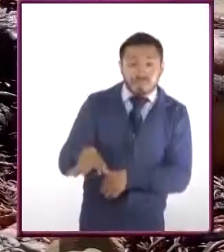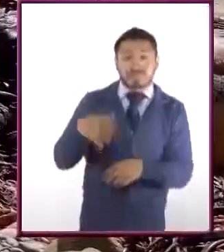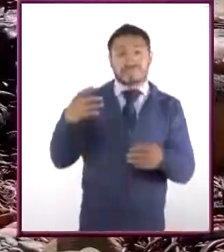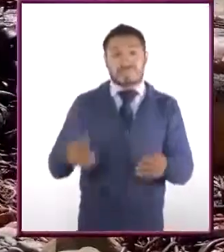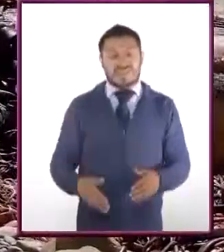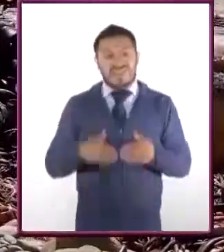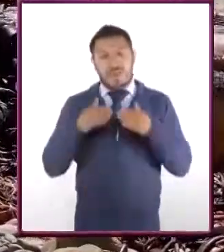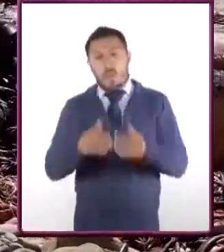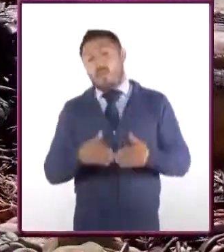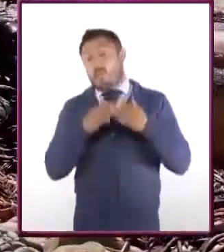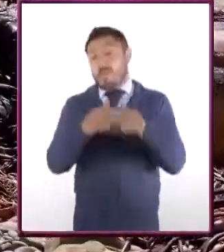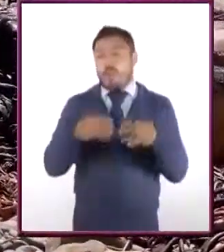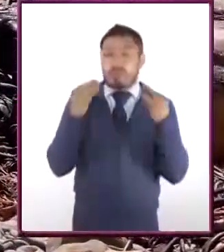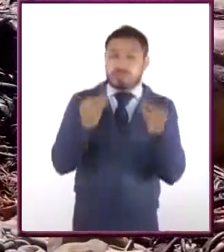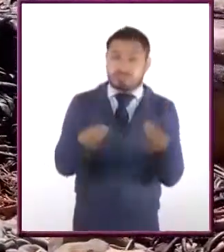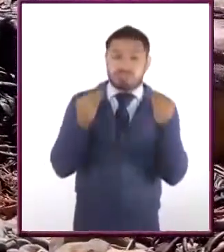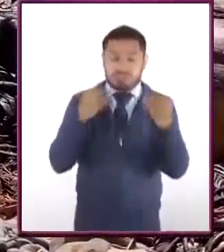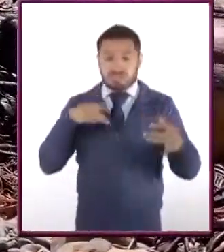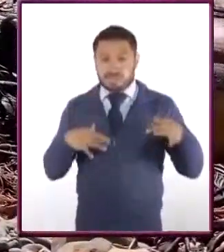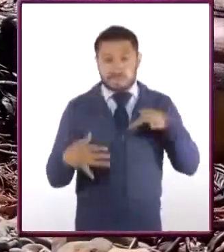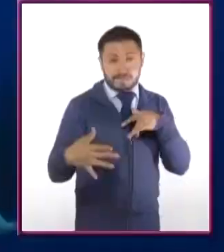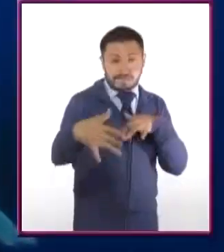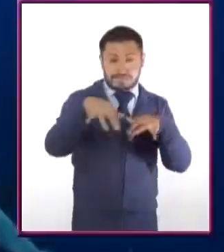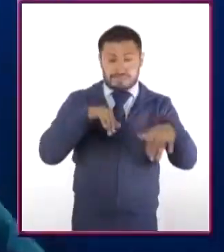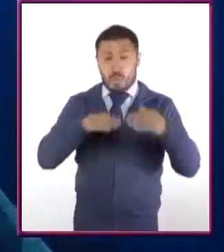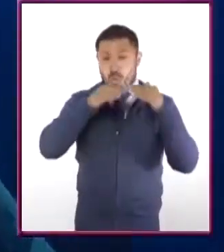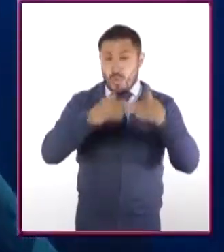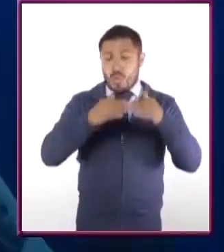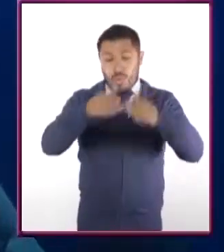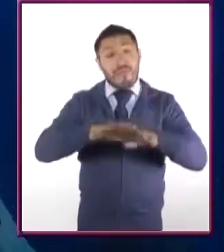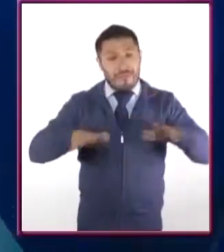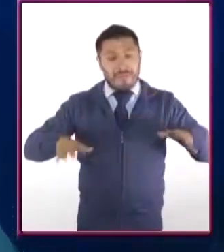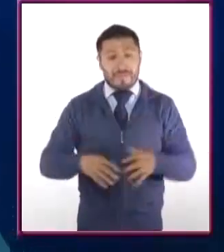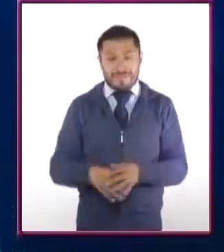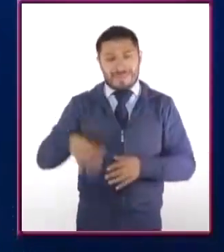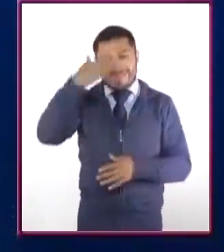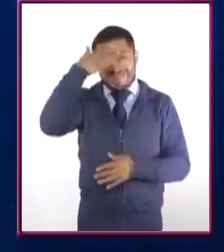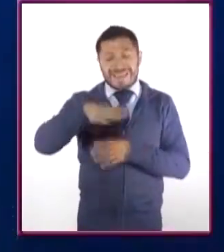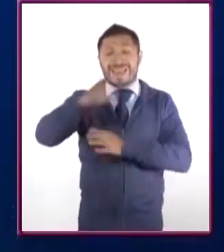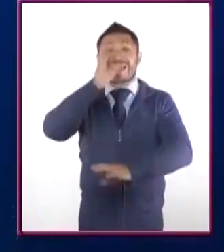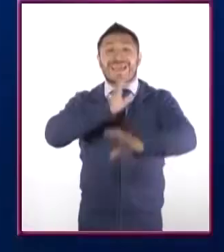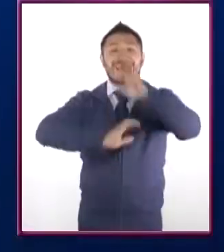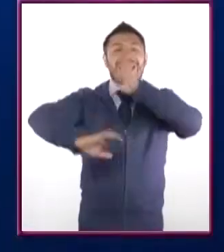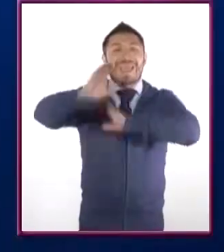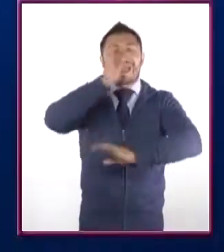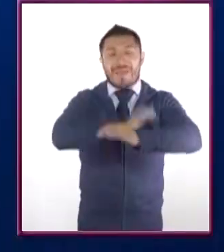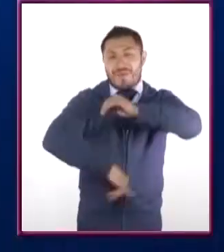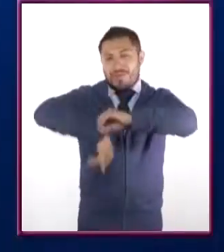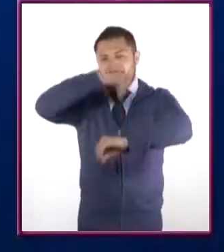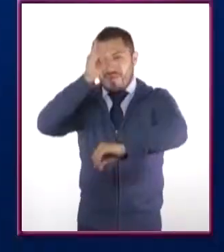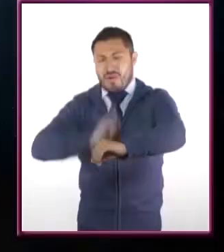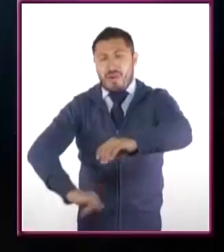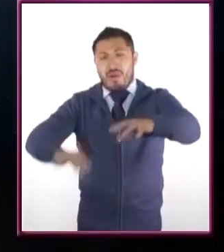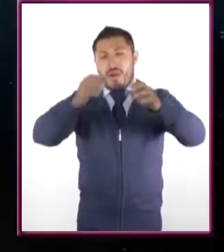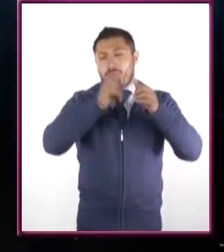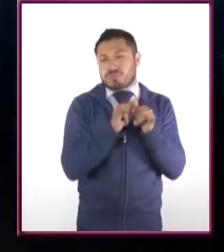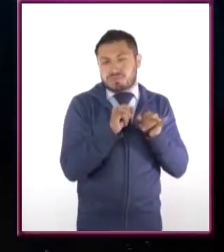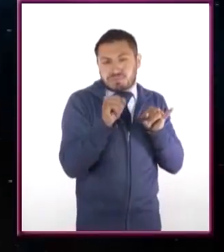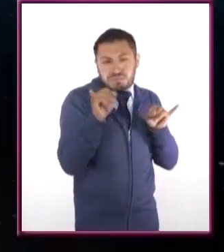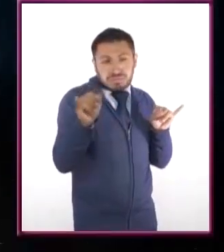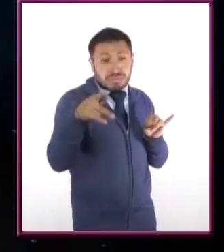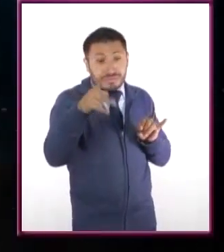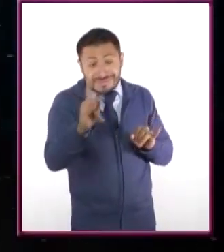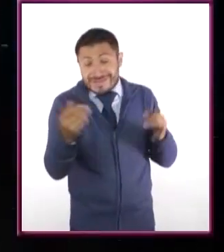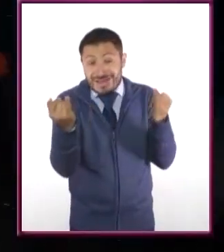marítimo, cada vez más intenso. Sabemos que los cantos de ballenas recorren distancias enormes, pero ahora lo